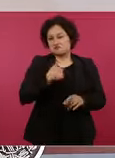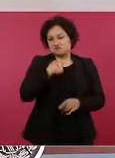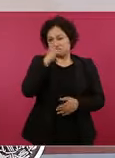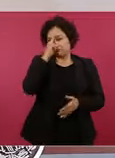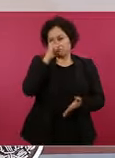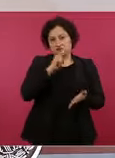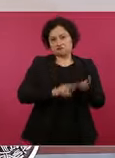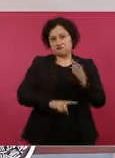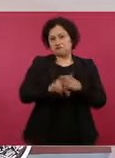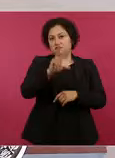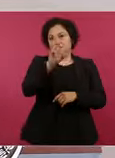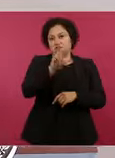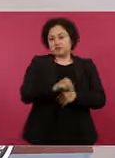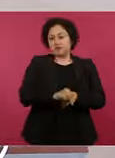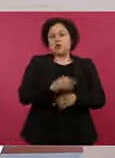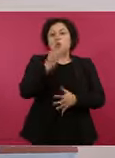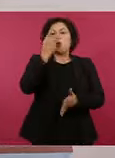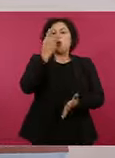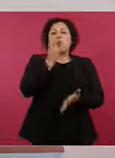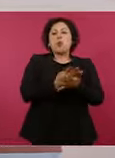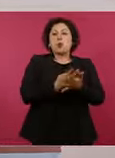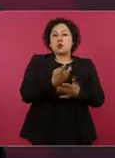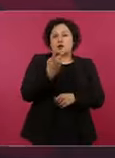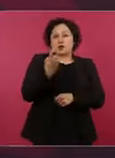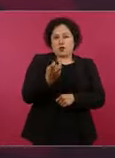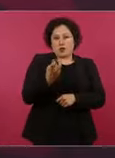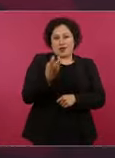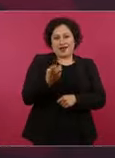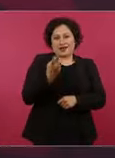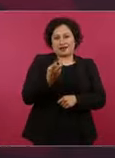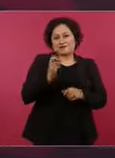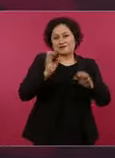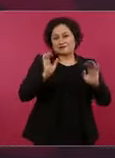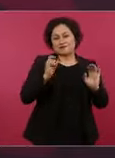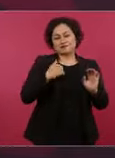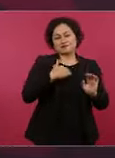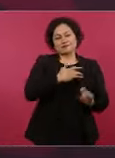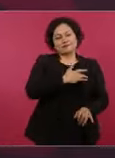Es lograr este propósito. Ya hasta yo mismo estoy